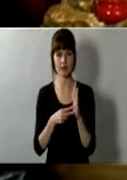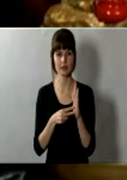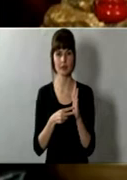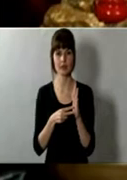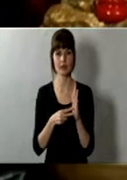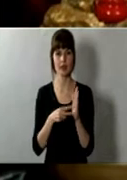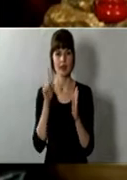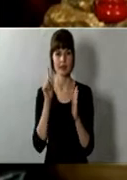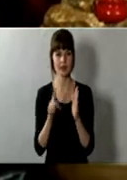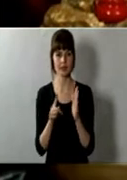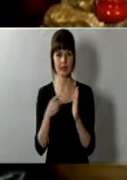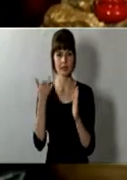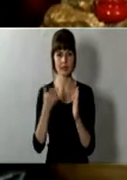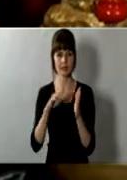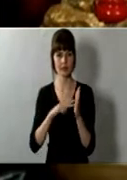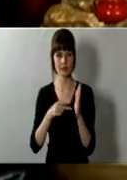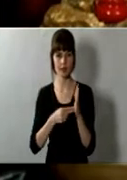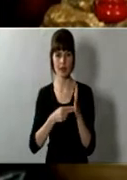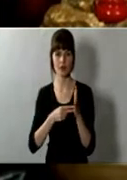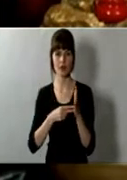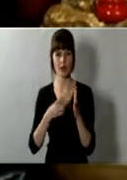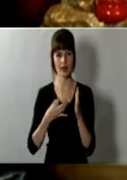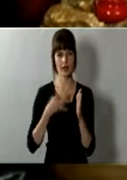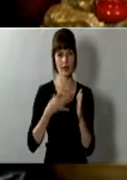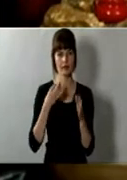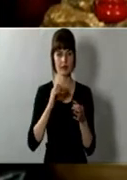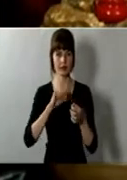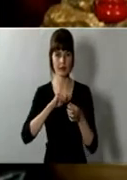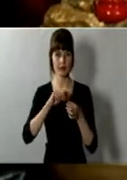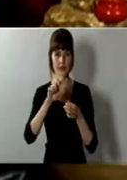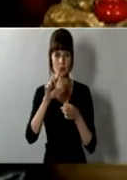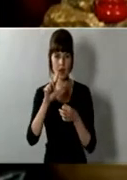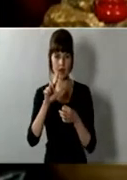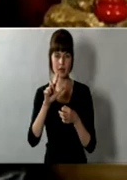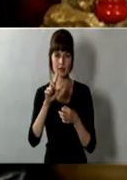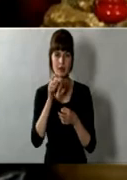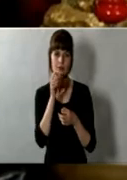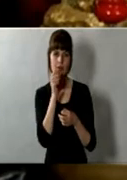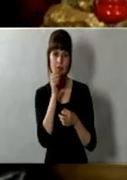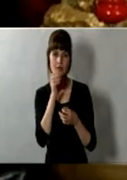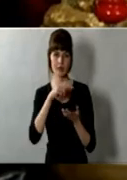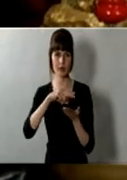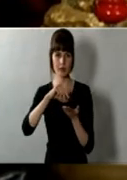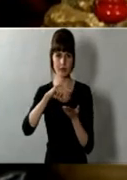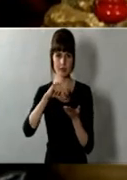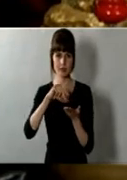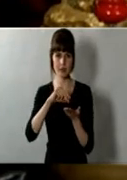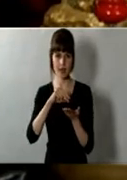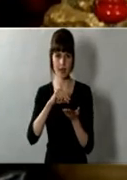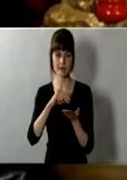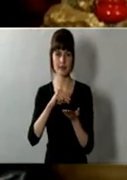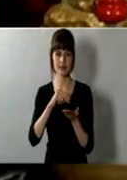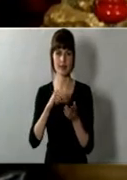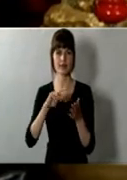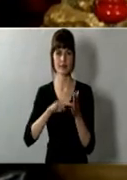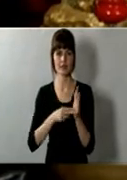Así también Tiene Un significado En espiritual La sal Condimenta La sal Elimina El muladar Como recién leía El pastor